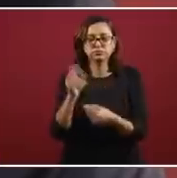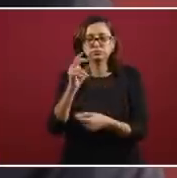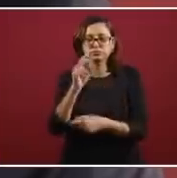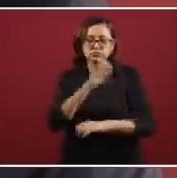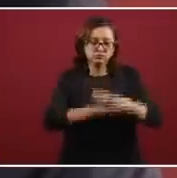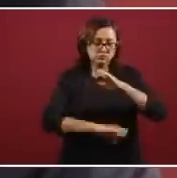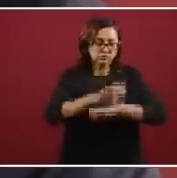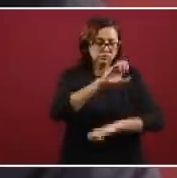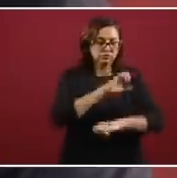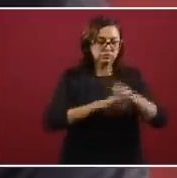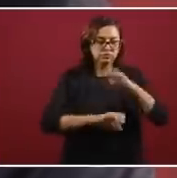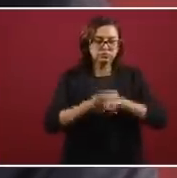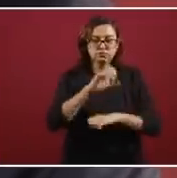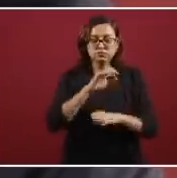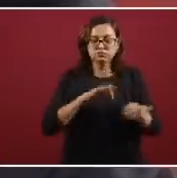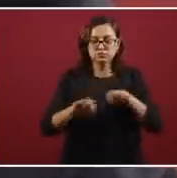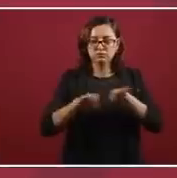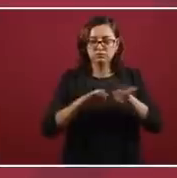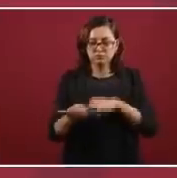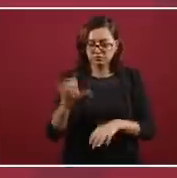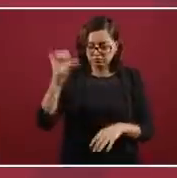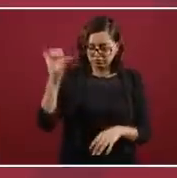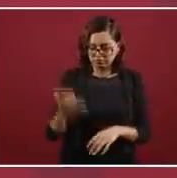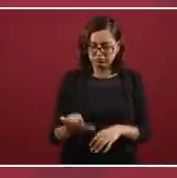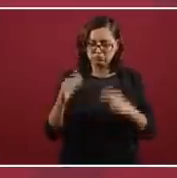empresarial. Hoy tenemos reunión,